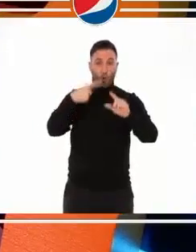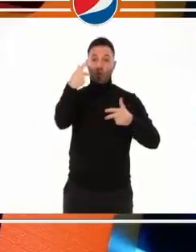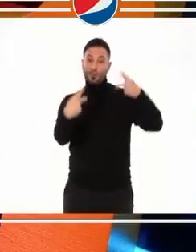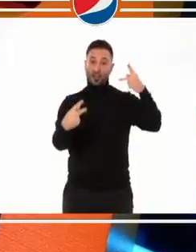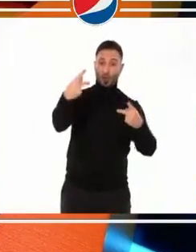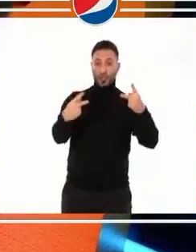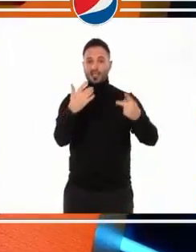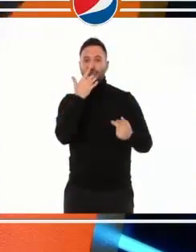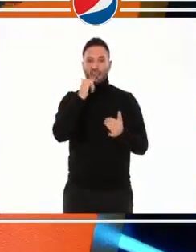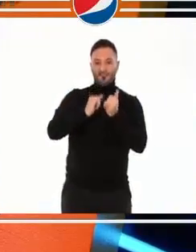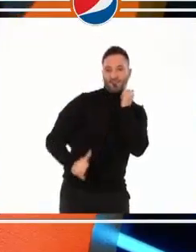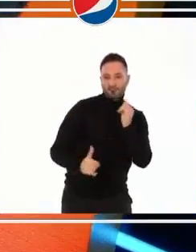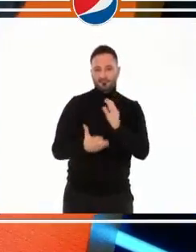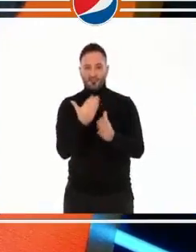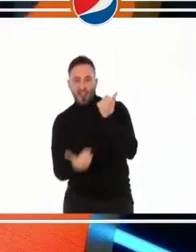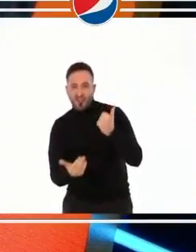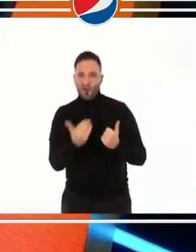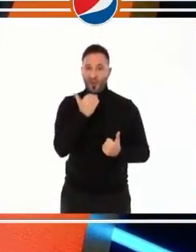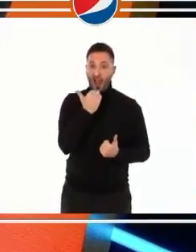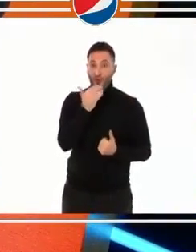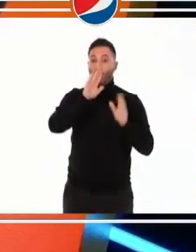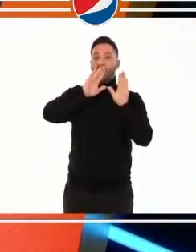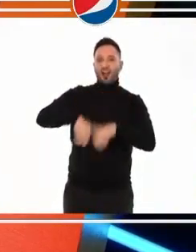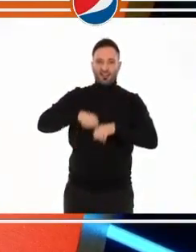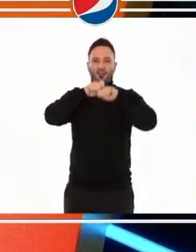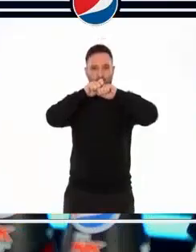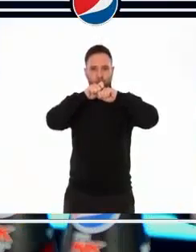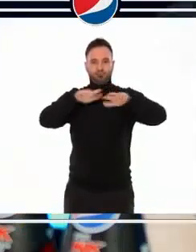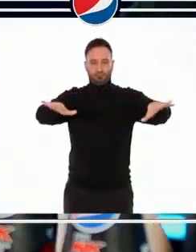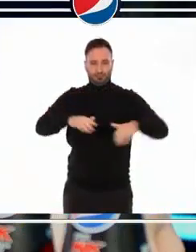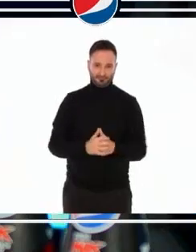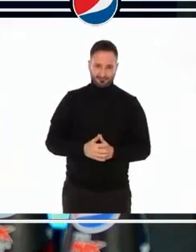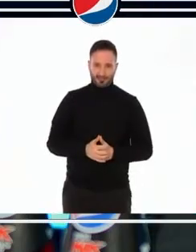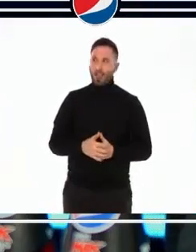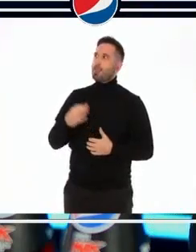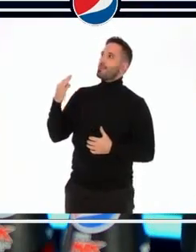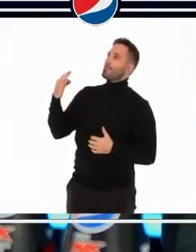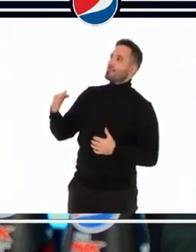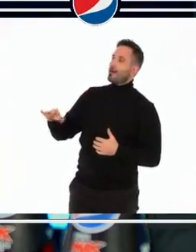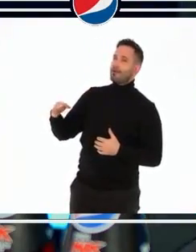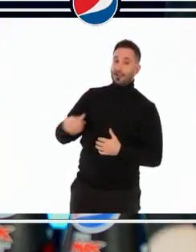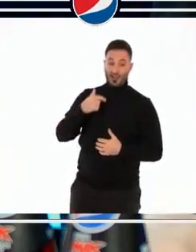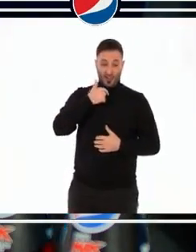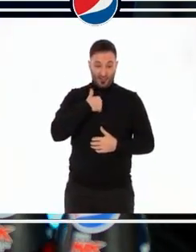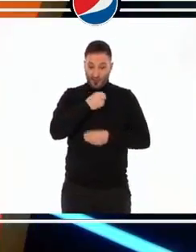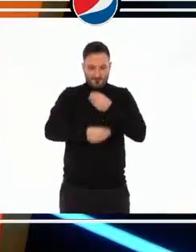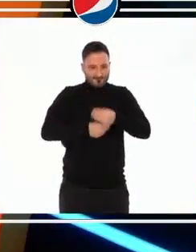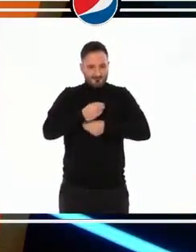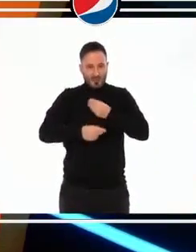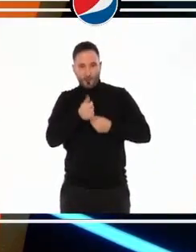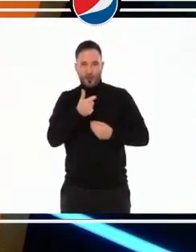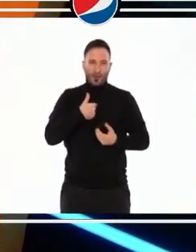metes una patita o algo, luego eso se hace viral. Se hace viral. ¡Anda! ¡Claro! Y yo, a la chita callando, me daba un poco